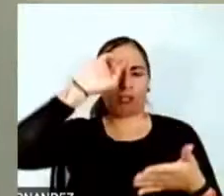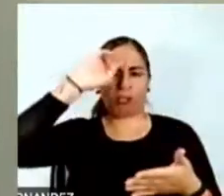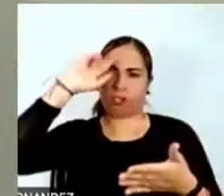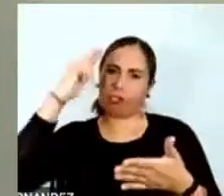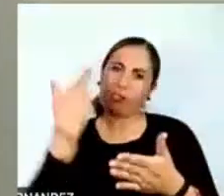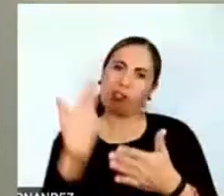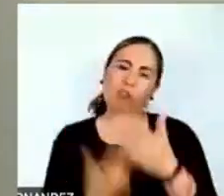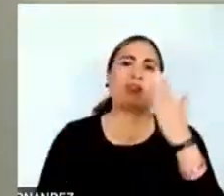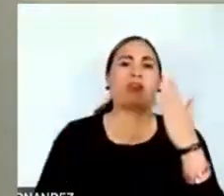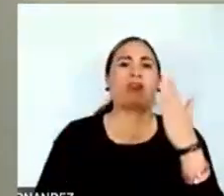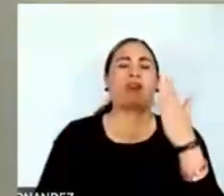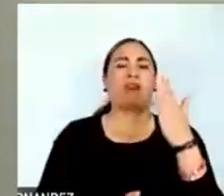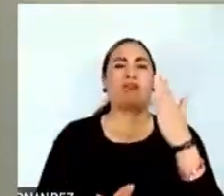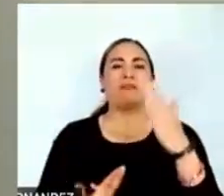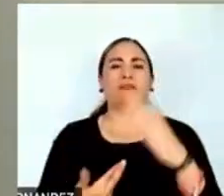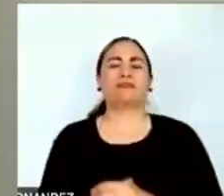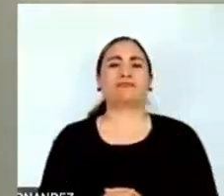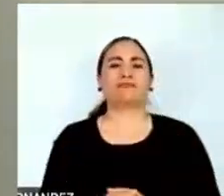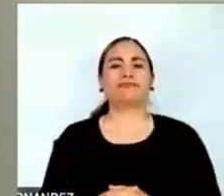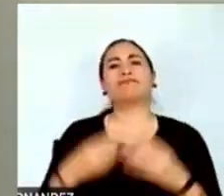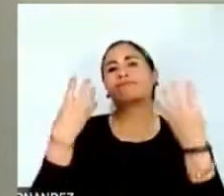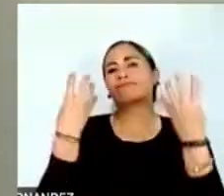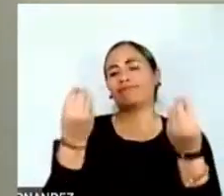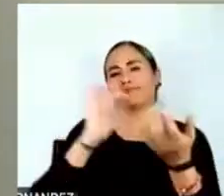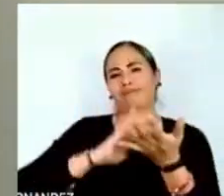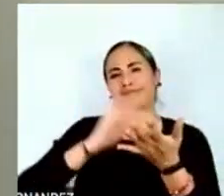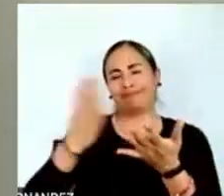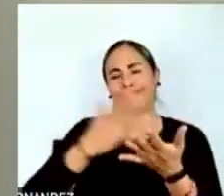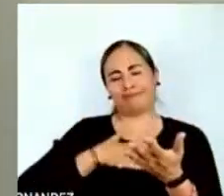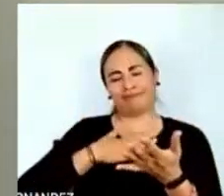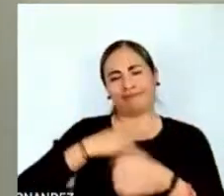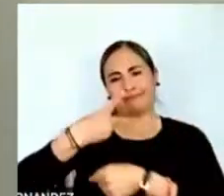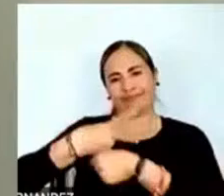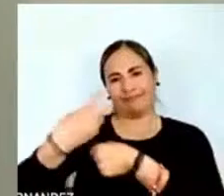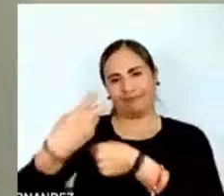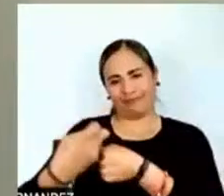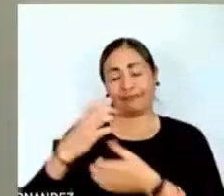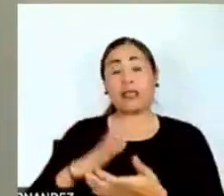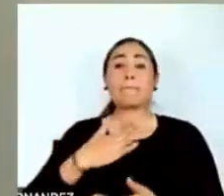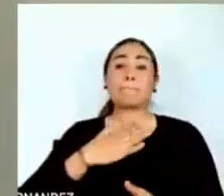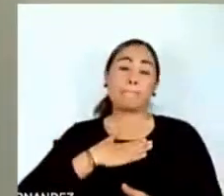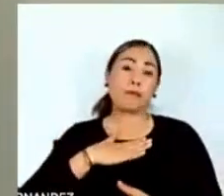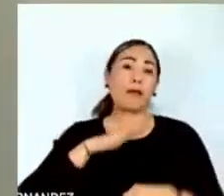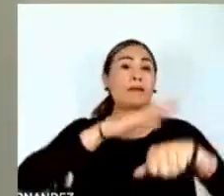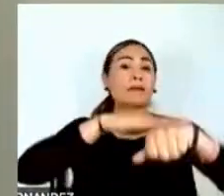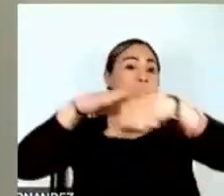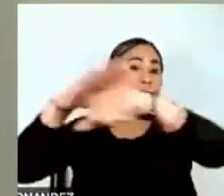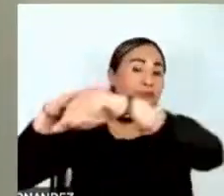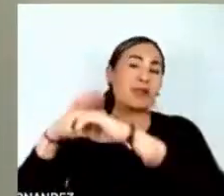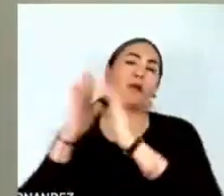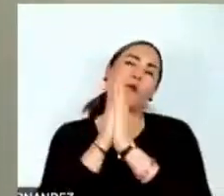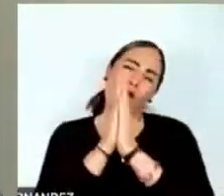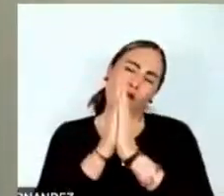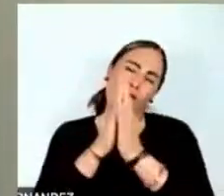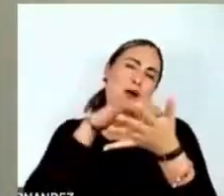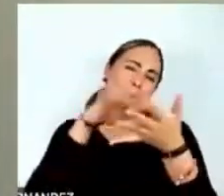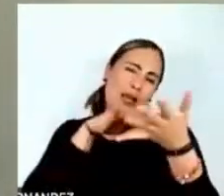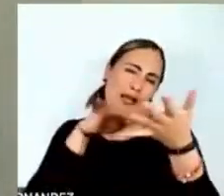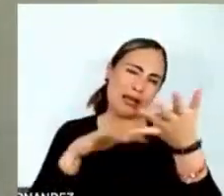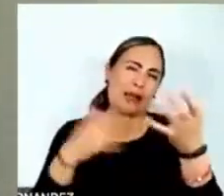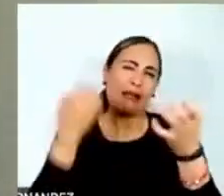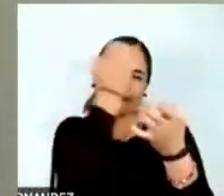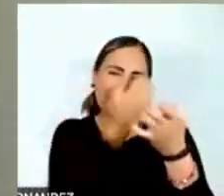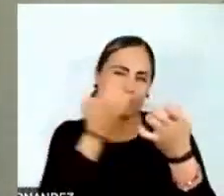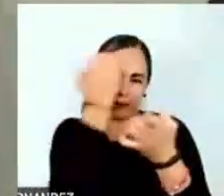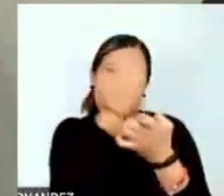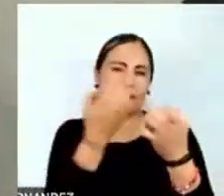internacional. Muchas gracias por la invitación y mi invitación es a su lectura y estudio. Muy amable, directora.